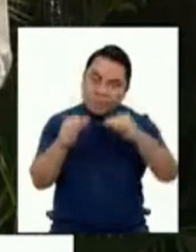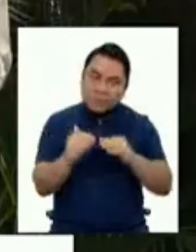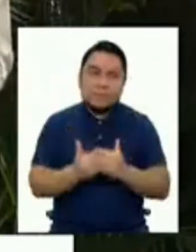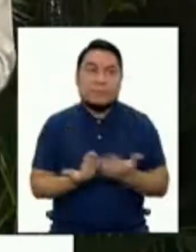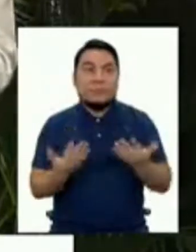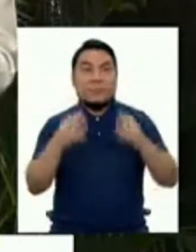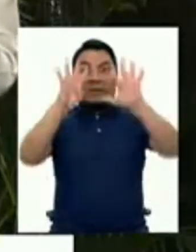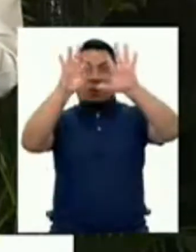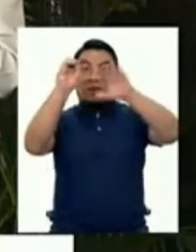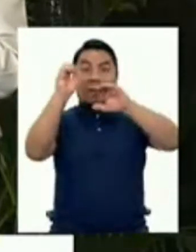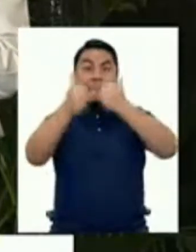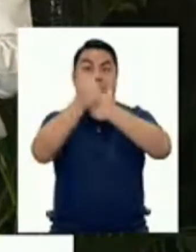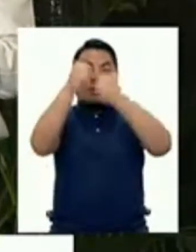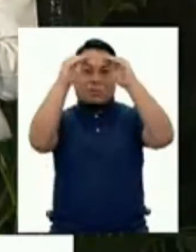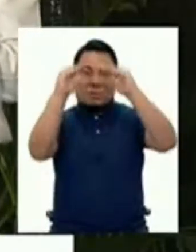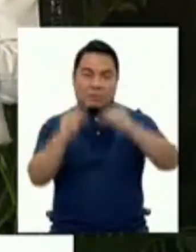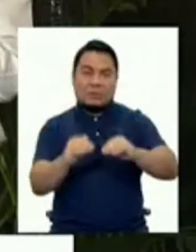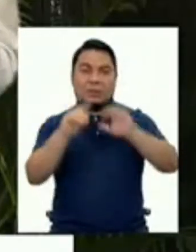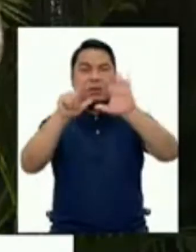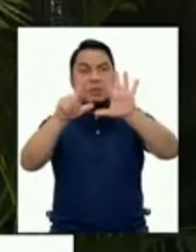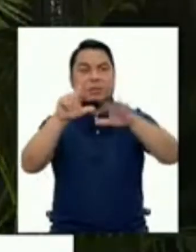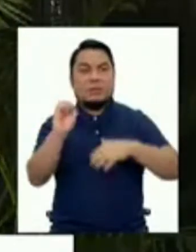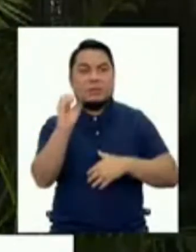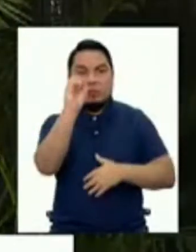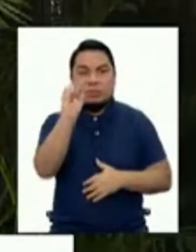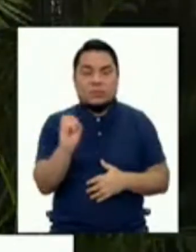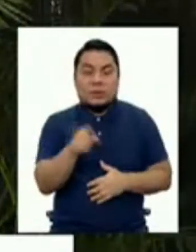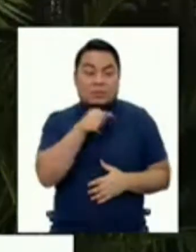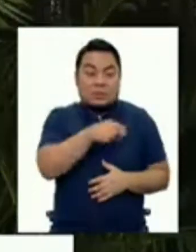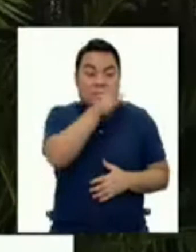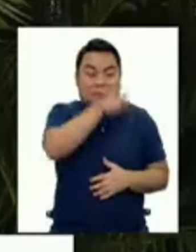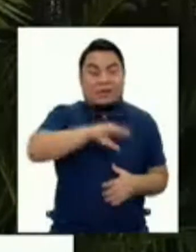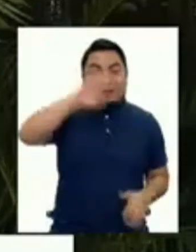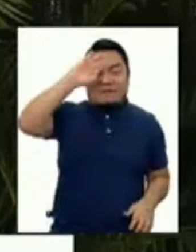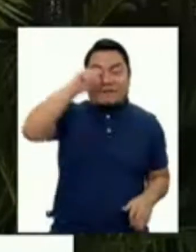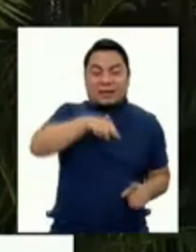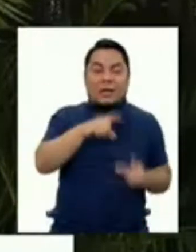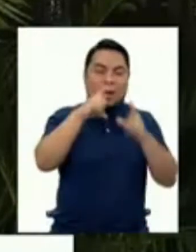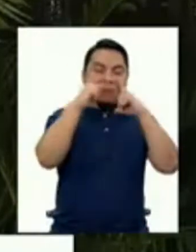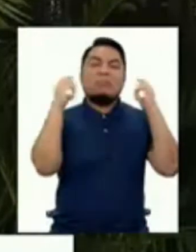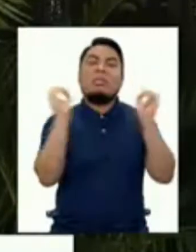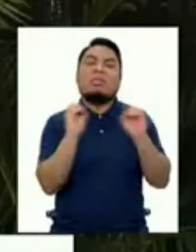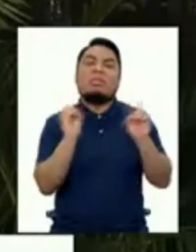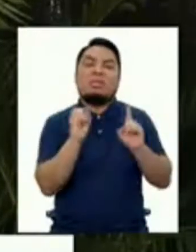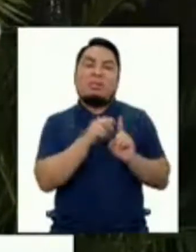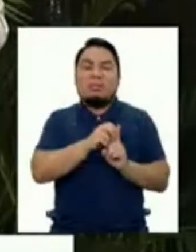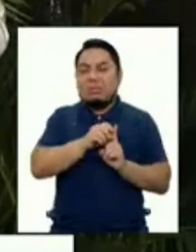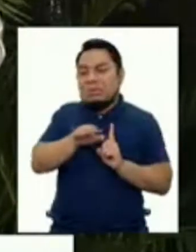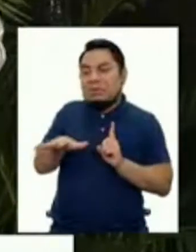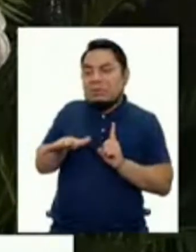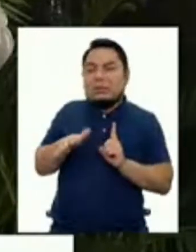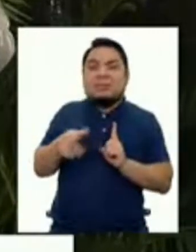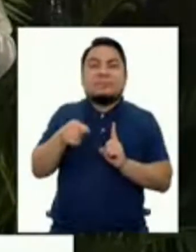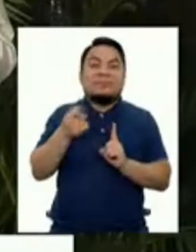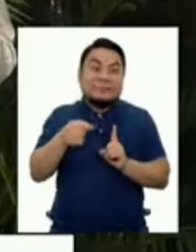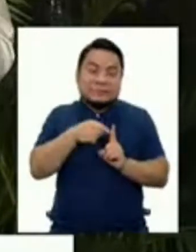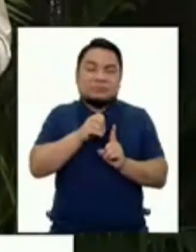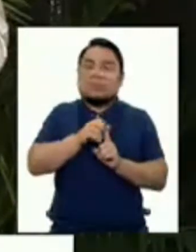de 90 a 70%, porque el que tiene el virus está sin mascarilla. Entonces está